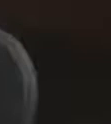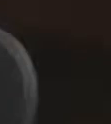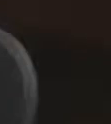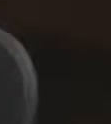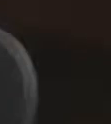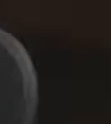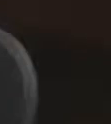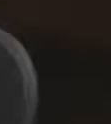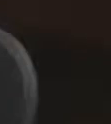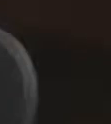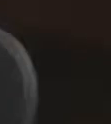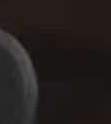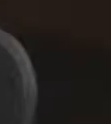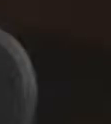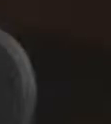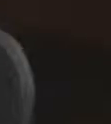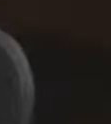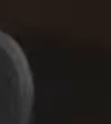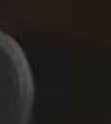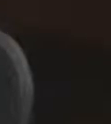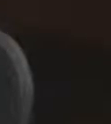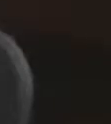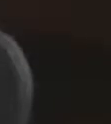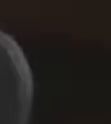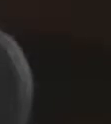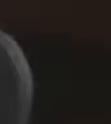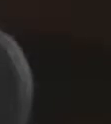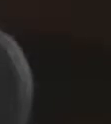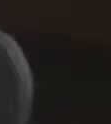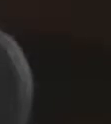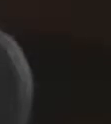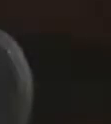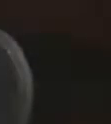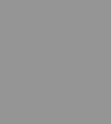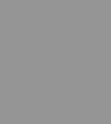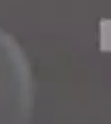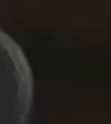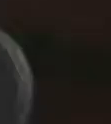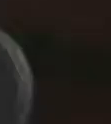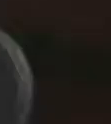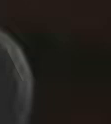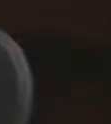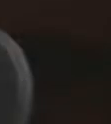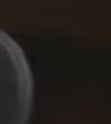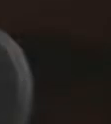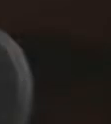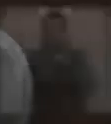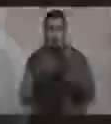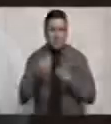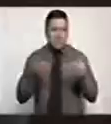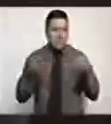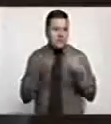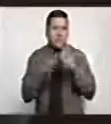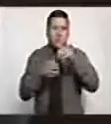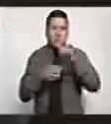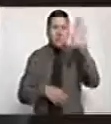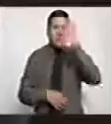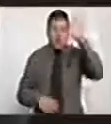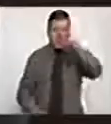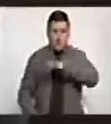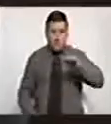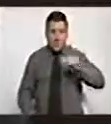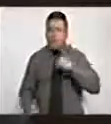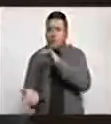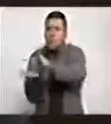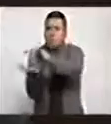afectando fuertemente la productividad del sector. En los diversos permanentes recorridos que realizo por el departamento del Magdalena,